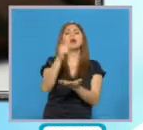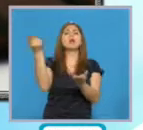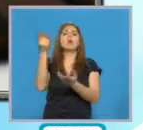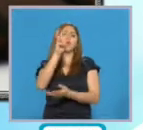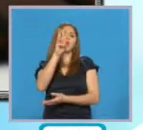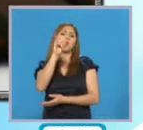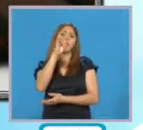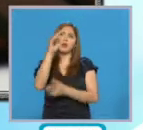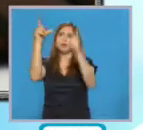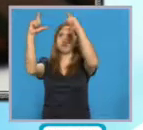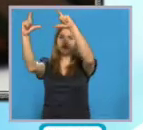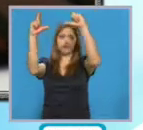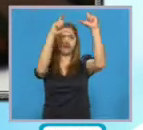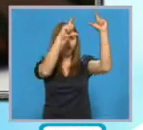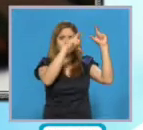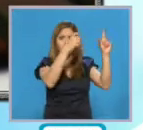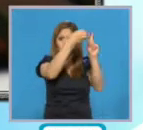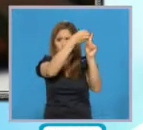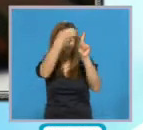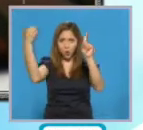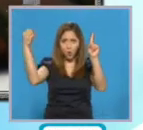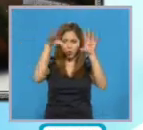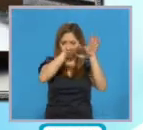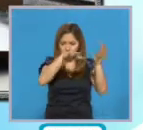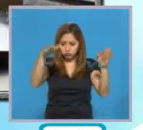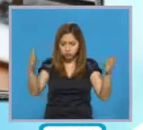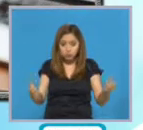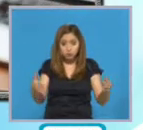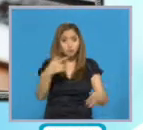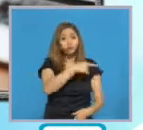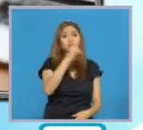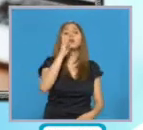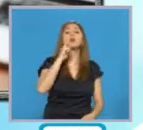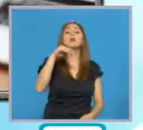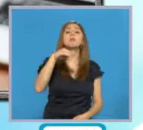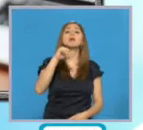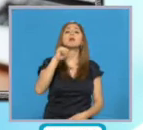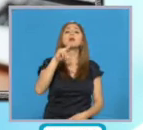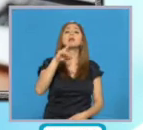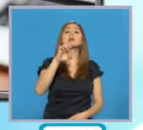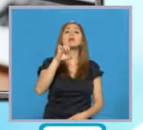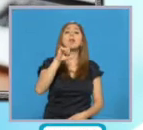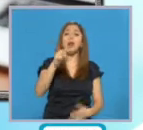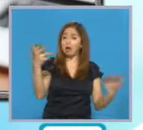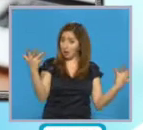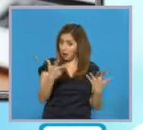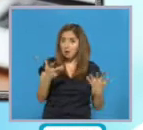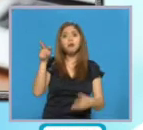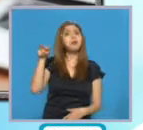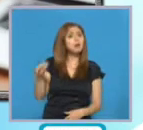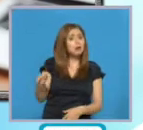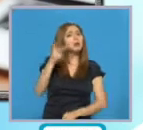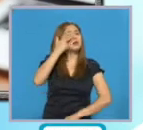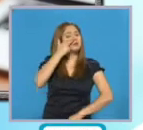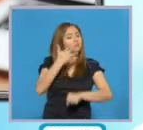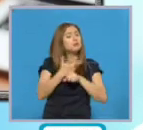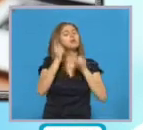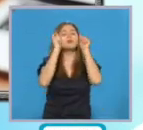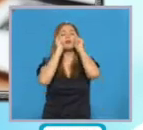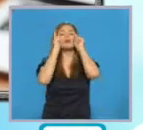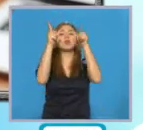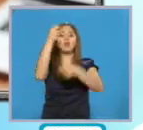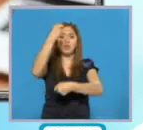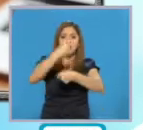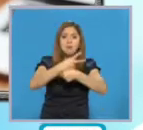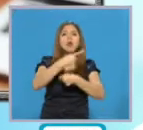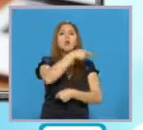todo. Sí. Necesitas ese espacio y Marcela lo hace. Ella se levanta muy temprano, hace su